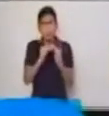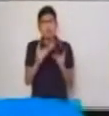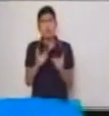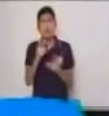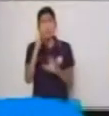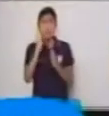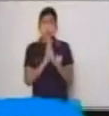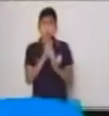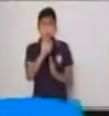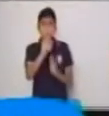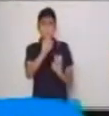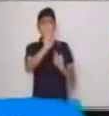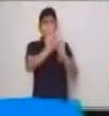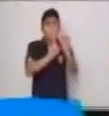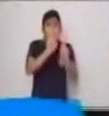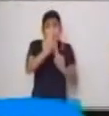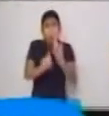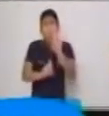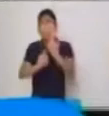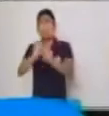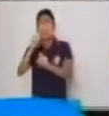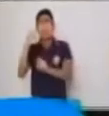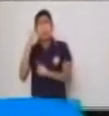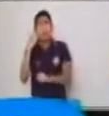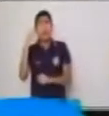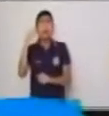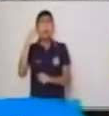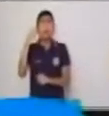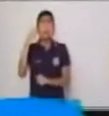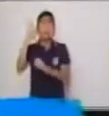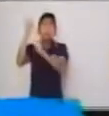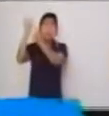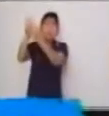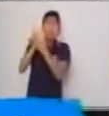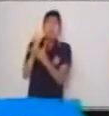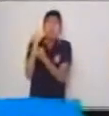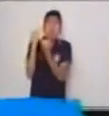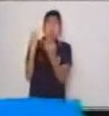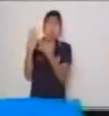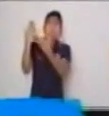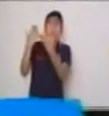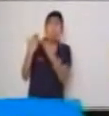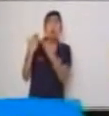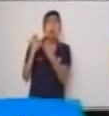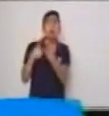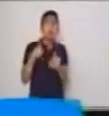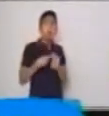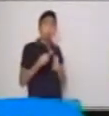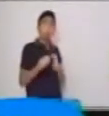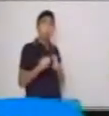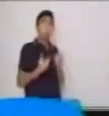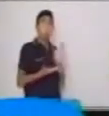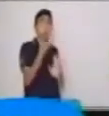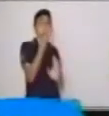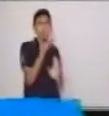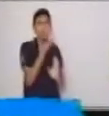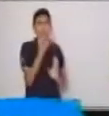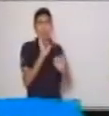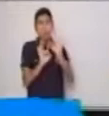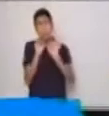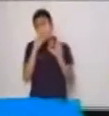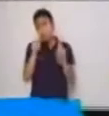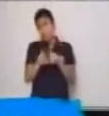pregunten por favor a un adulto para que les dicten cantidades. Vayan escribiendo, vayan